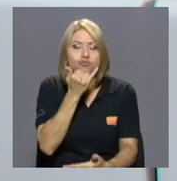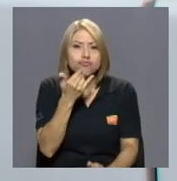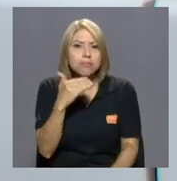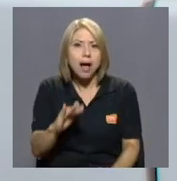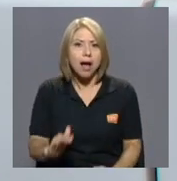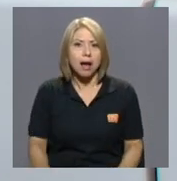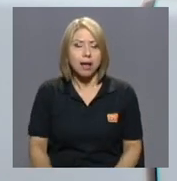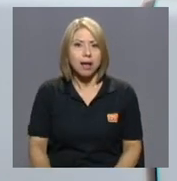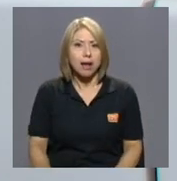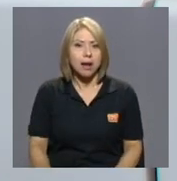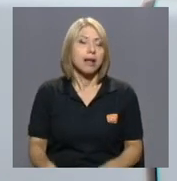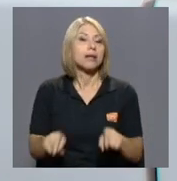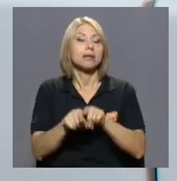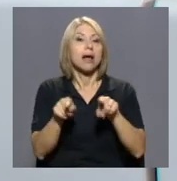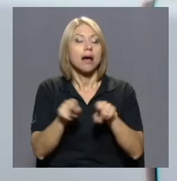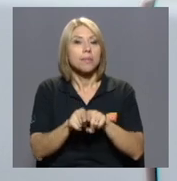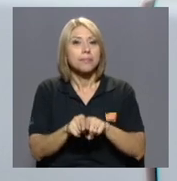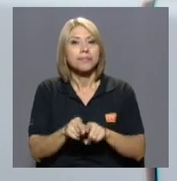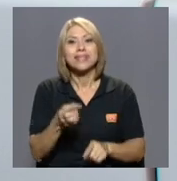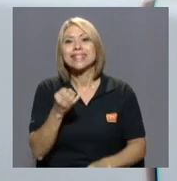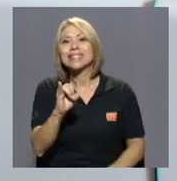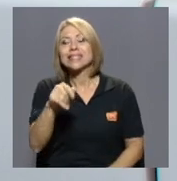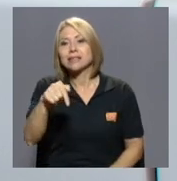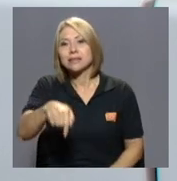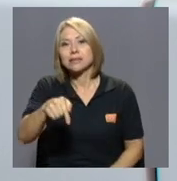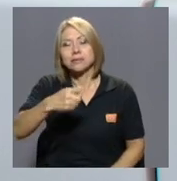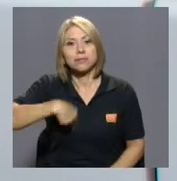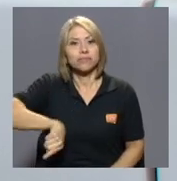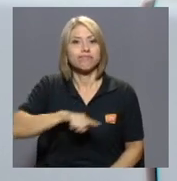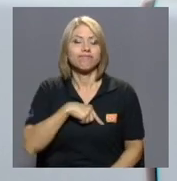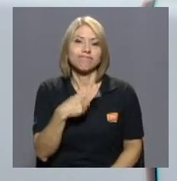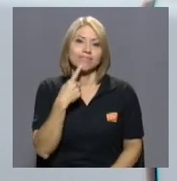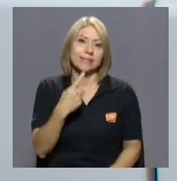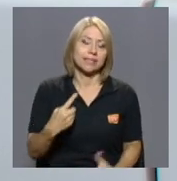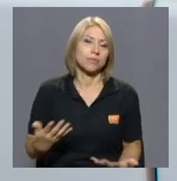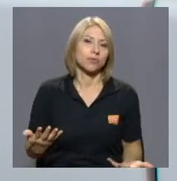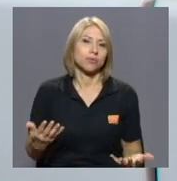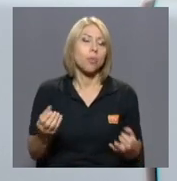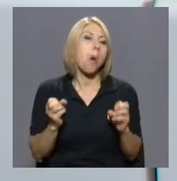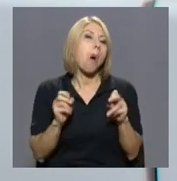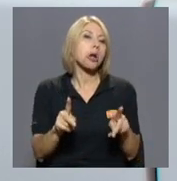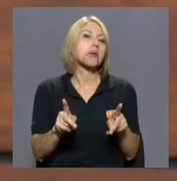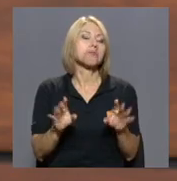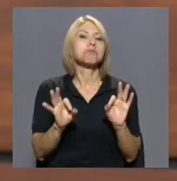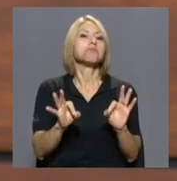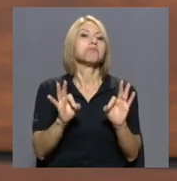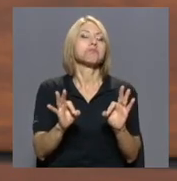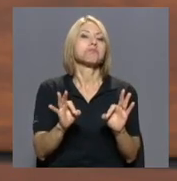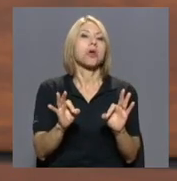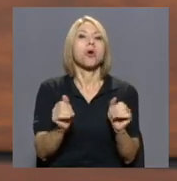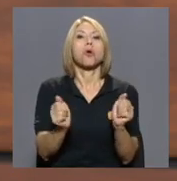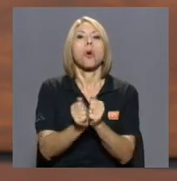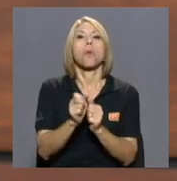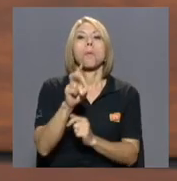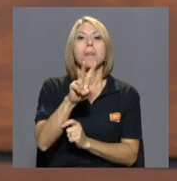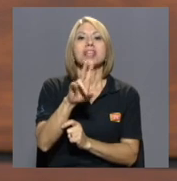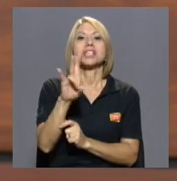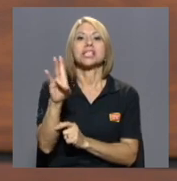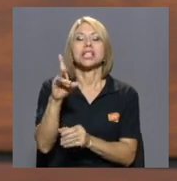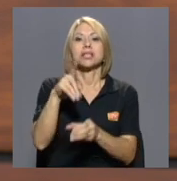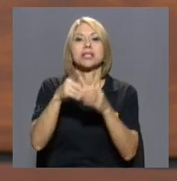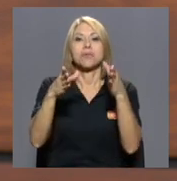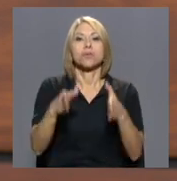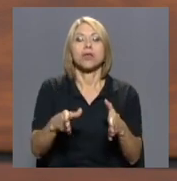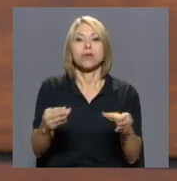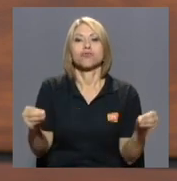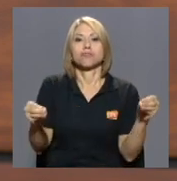o sea, si hoy dijéramos, bueno, vamos con 50, con 27 diputados más, eso aumentaría la planilla de